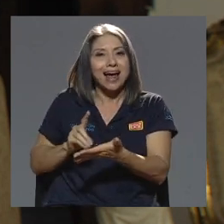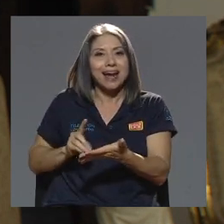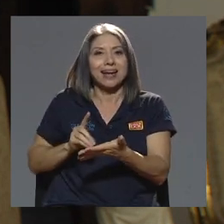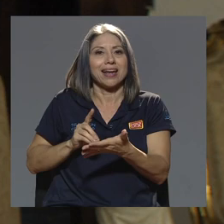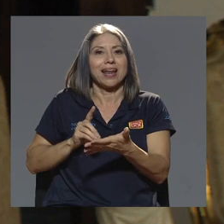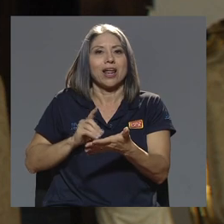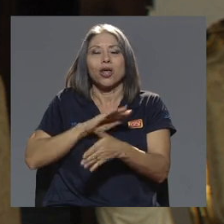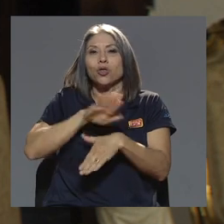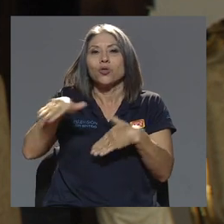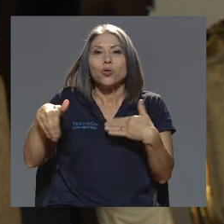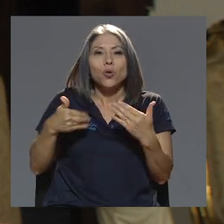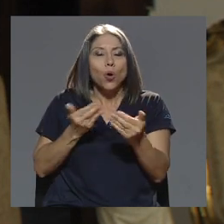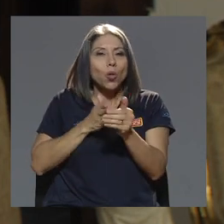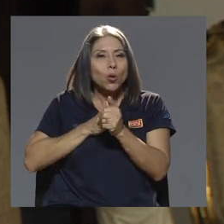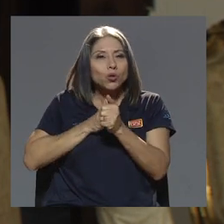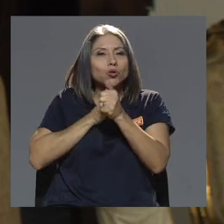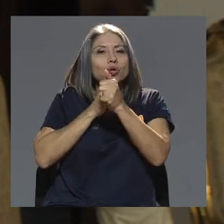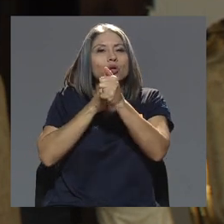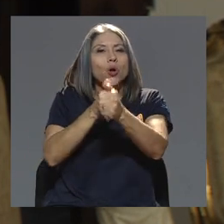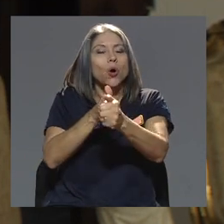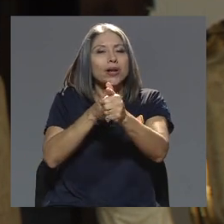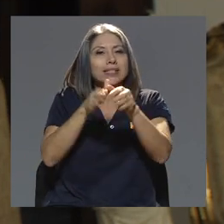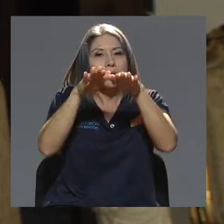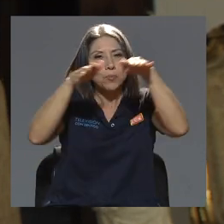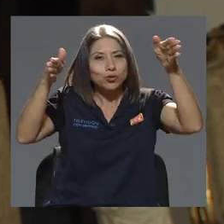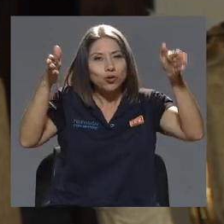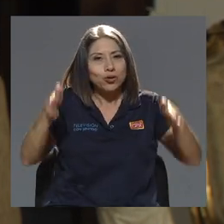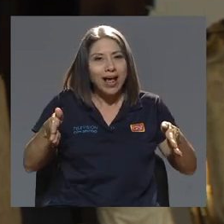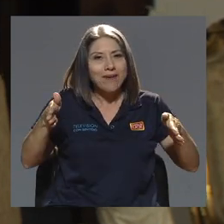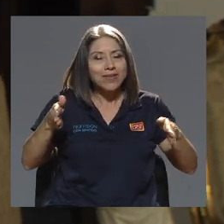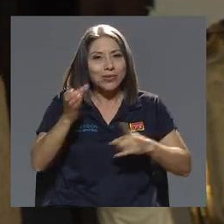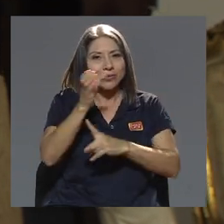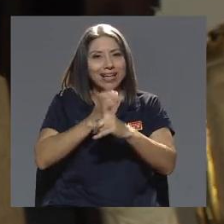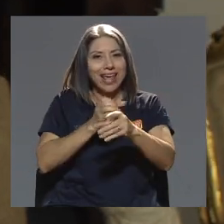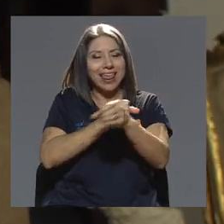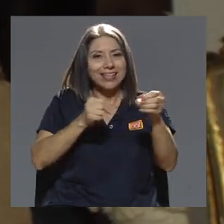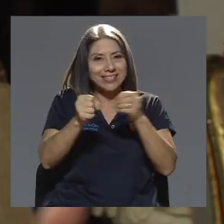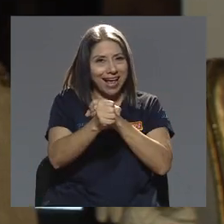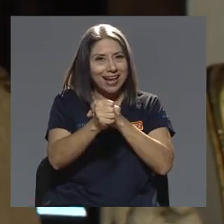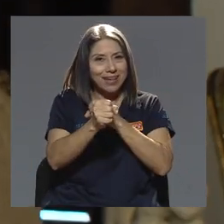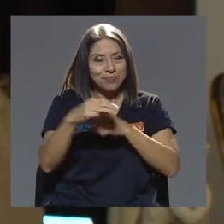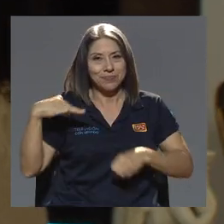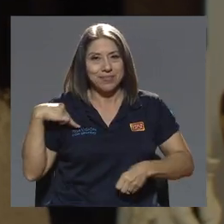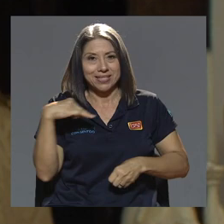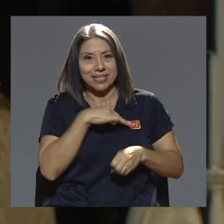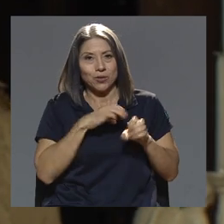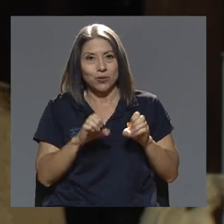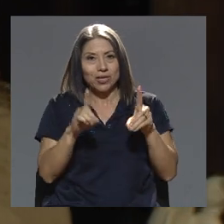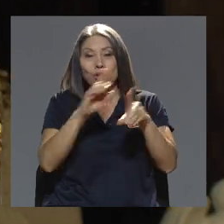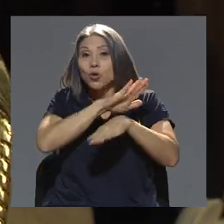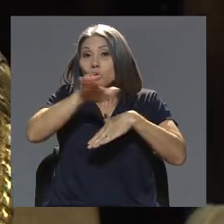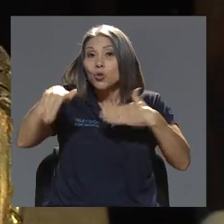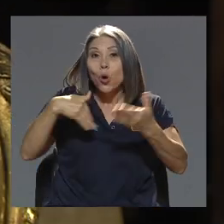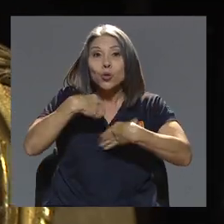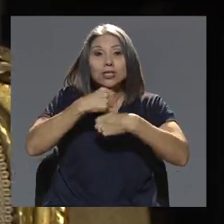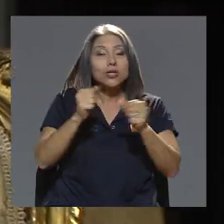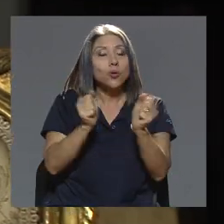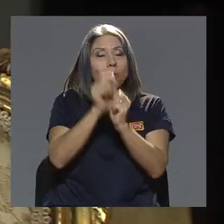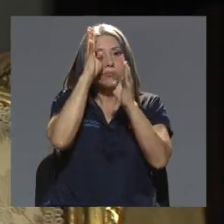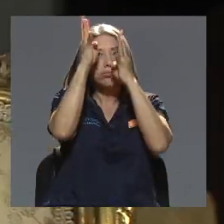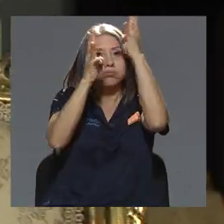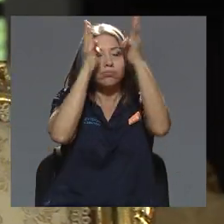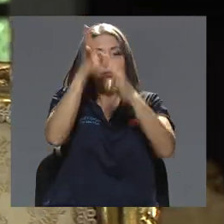los guiones museográficos de cada sala, el Ministerio de Educación. Y todo lo hicieron, todo se hizo con ingenio